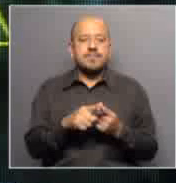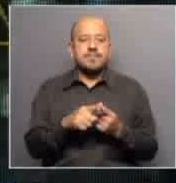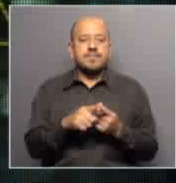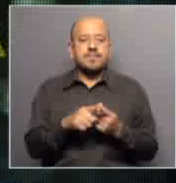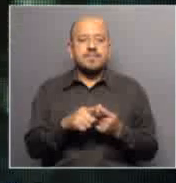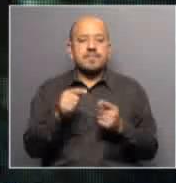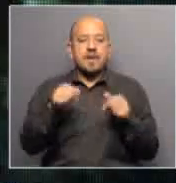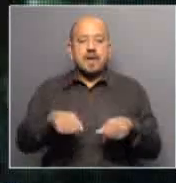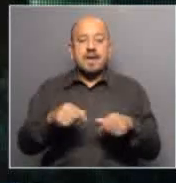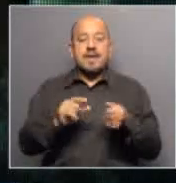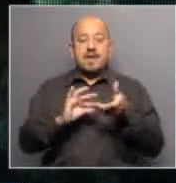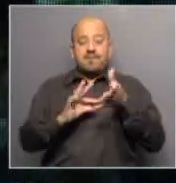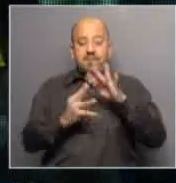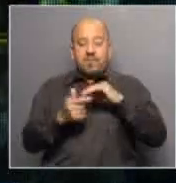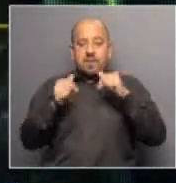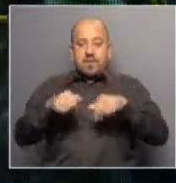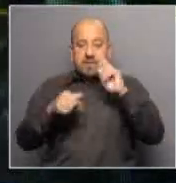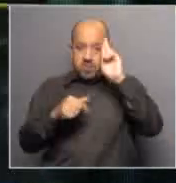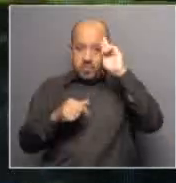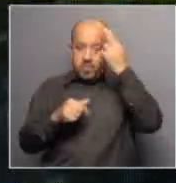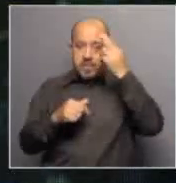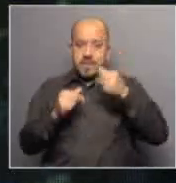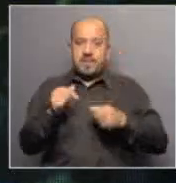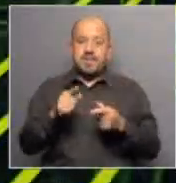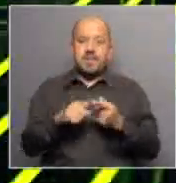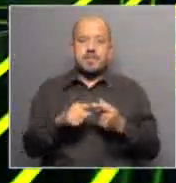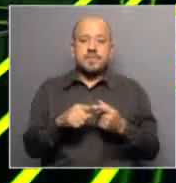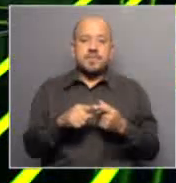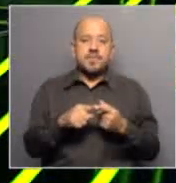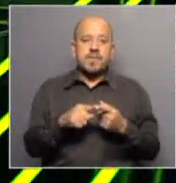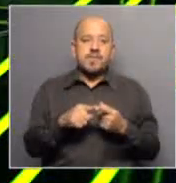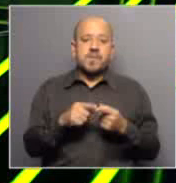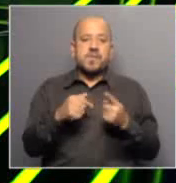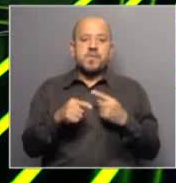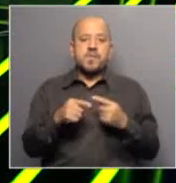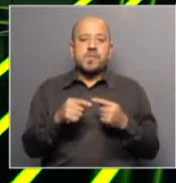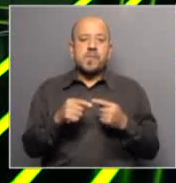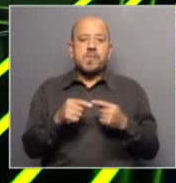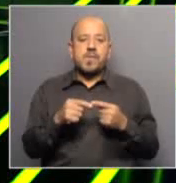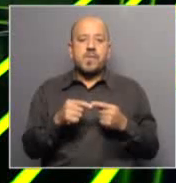el modelo uruguayo por el cual cada persona tiene derecho a tener